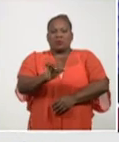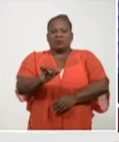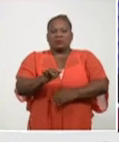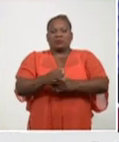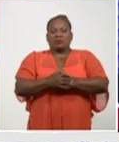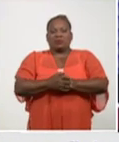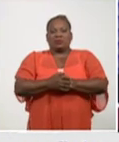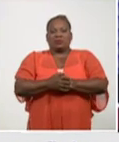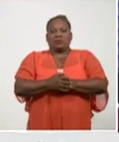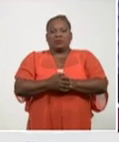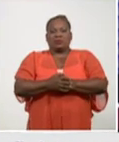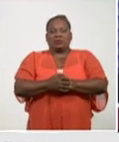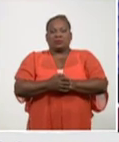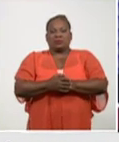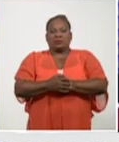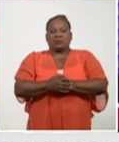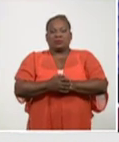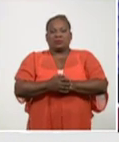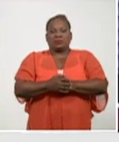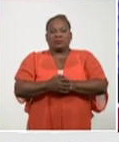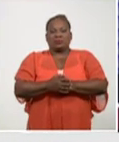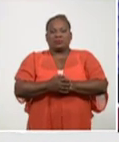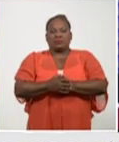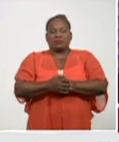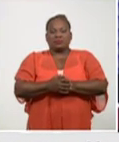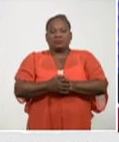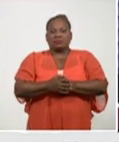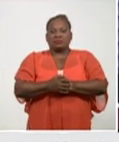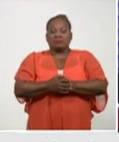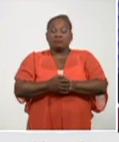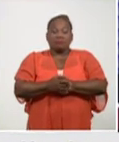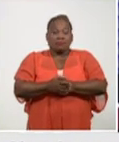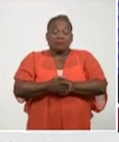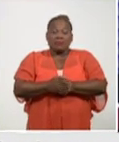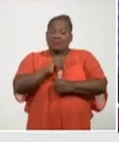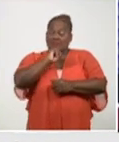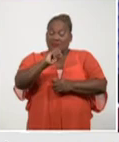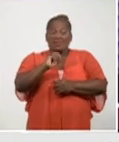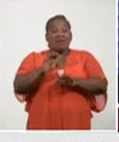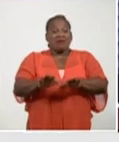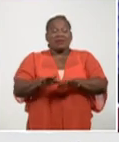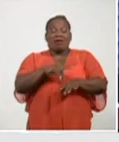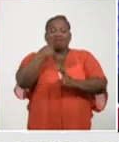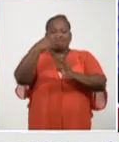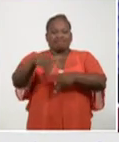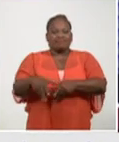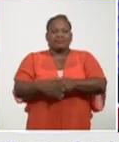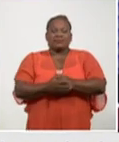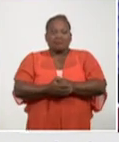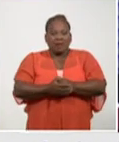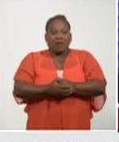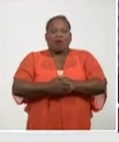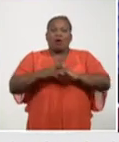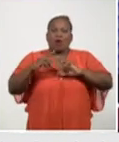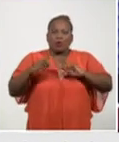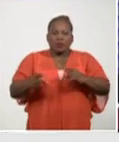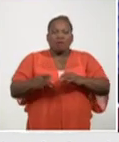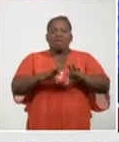reanimar y que no falleciera. Reiteramos nuestras condolencias a sus